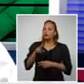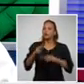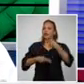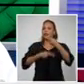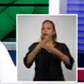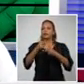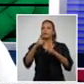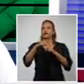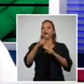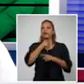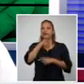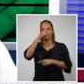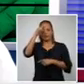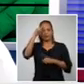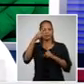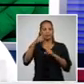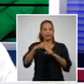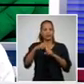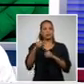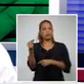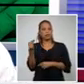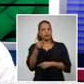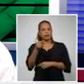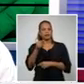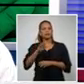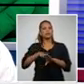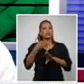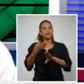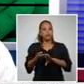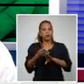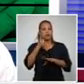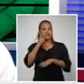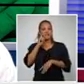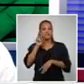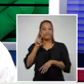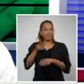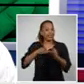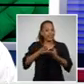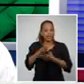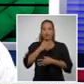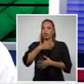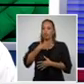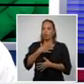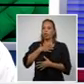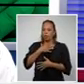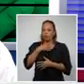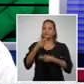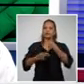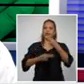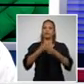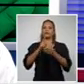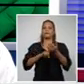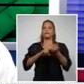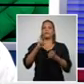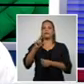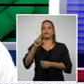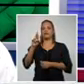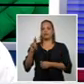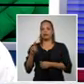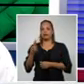a evaluar al persistir los síntomas, hasta que finalmente se hace el diagnóstico, se